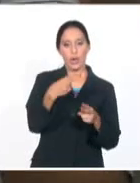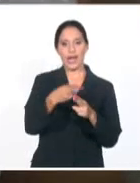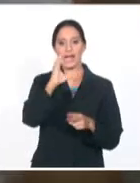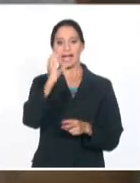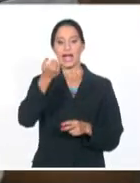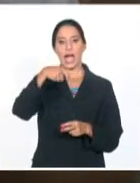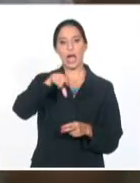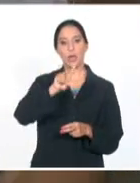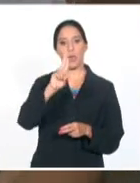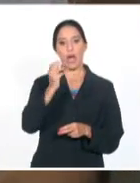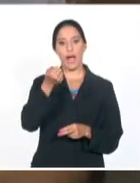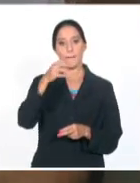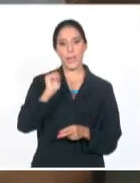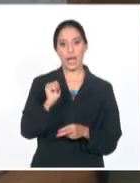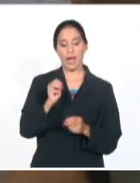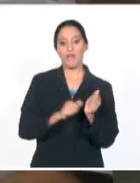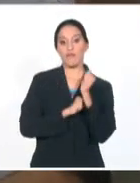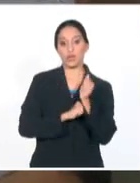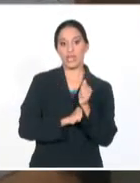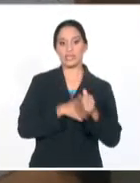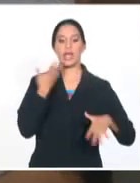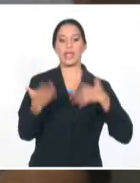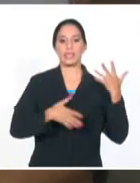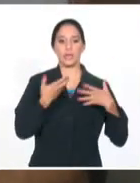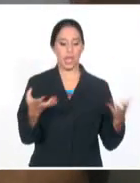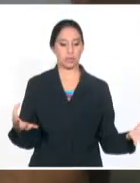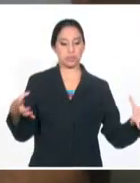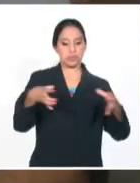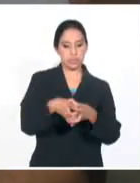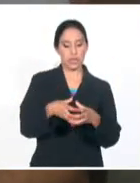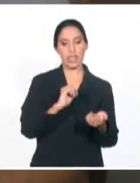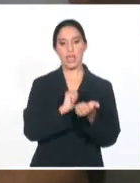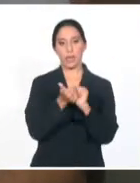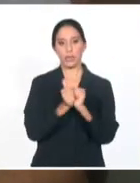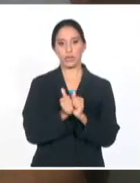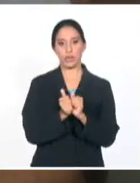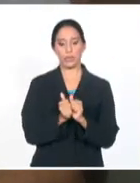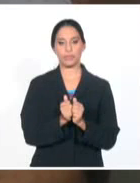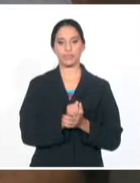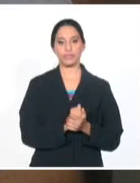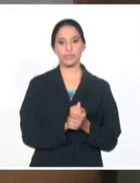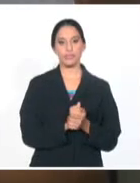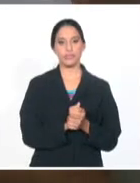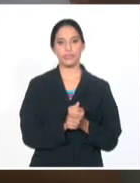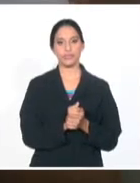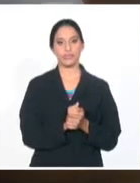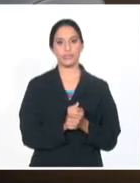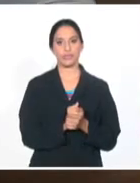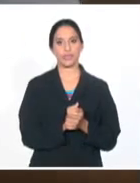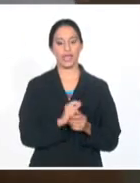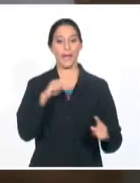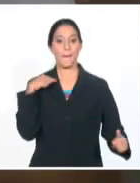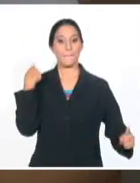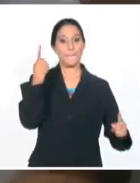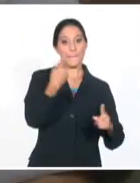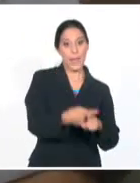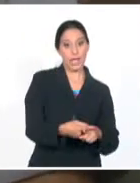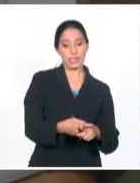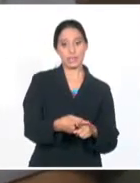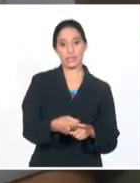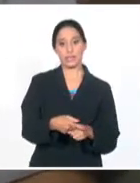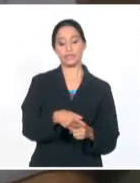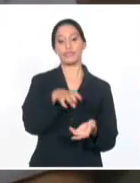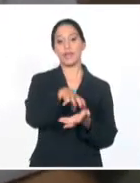ir consolidando la actividad del club y de paso lanzar de cara al mercado turístico